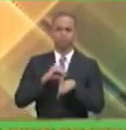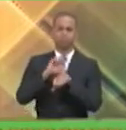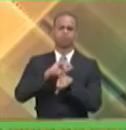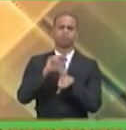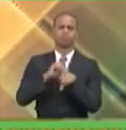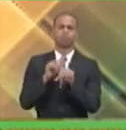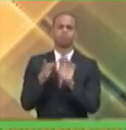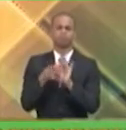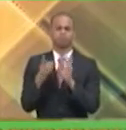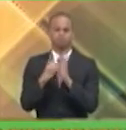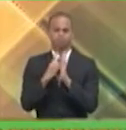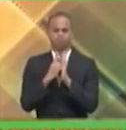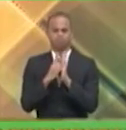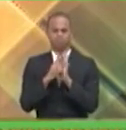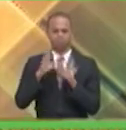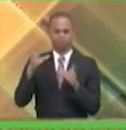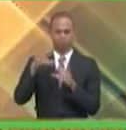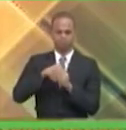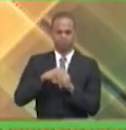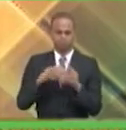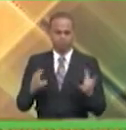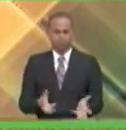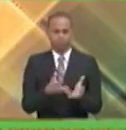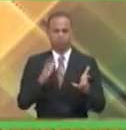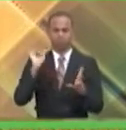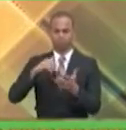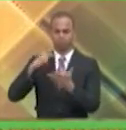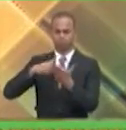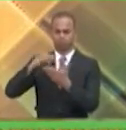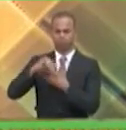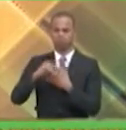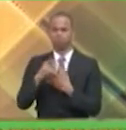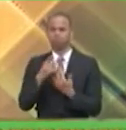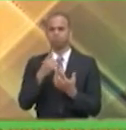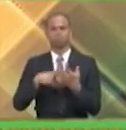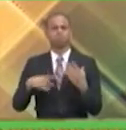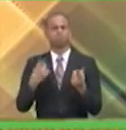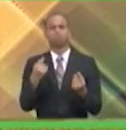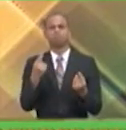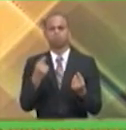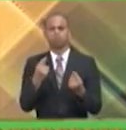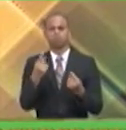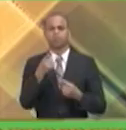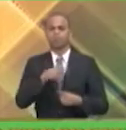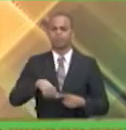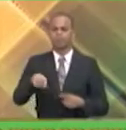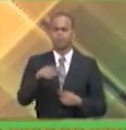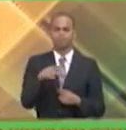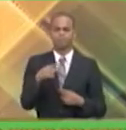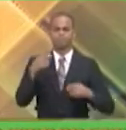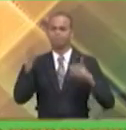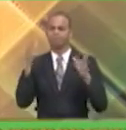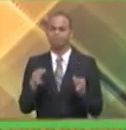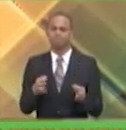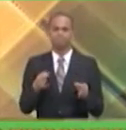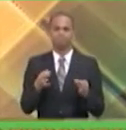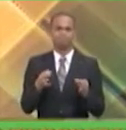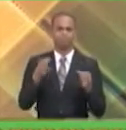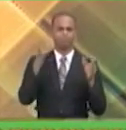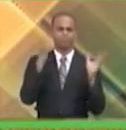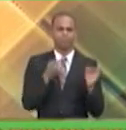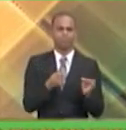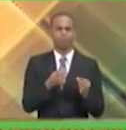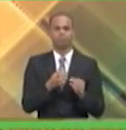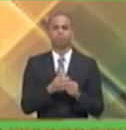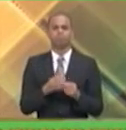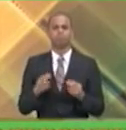Discapacidad, el CONADIS, en la promoción de estos proyectos, en la que decisión de, en el estímulo